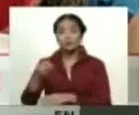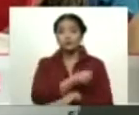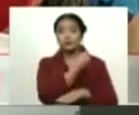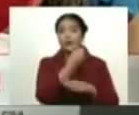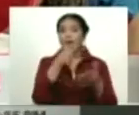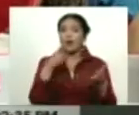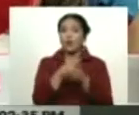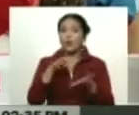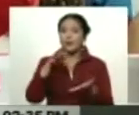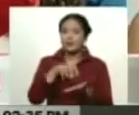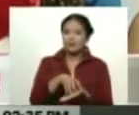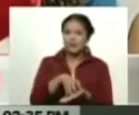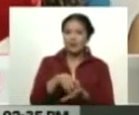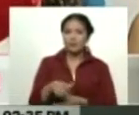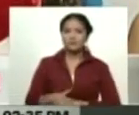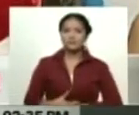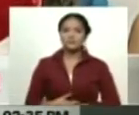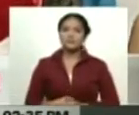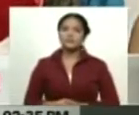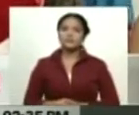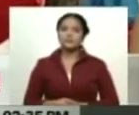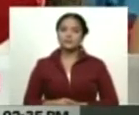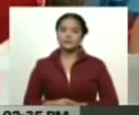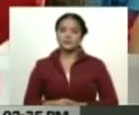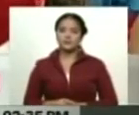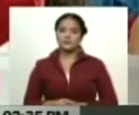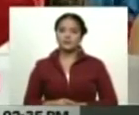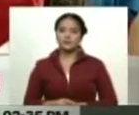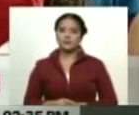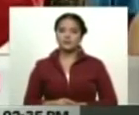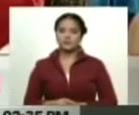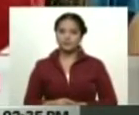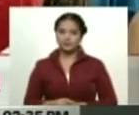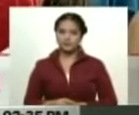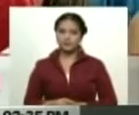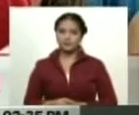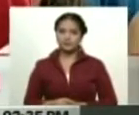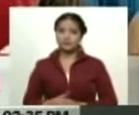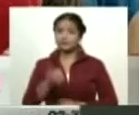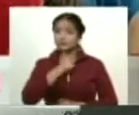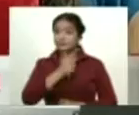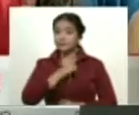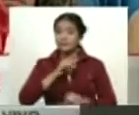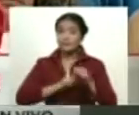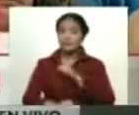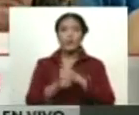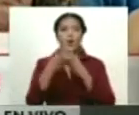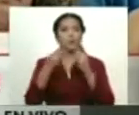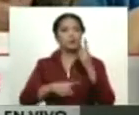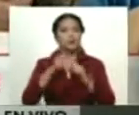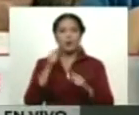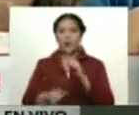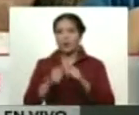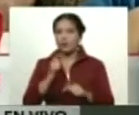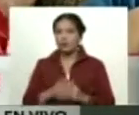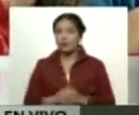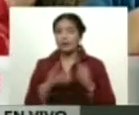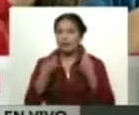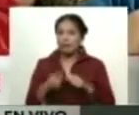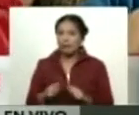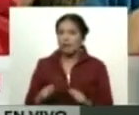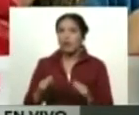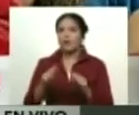Estado de Pedro Carmona Estanga. Fue la que enfrentó, bueno, no sé cuántas cosas. Intentos